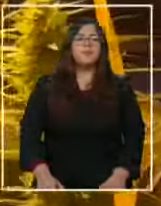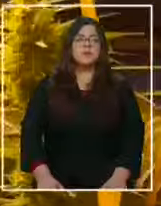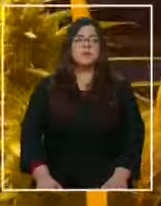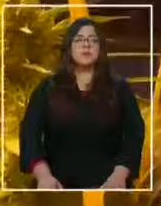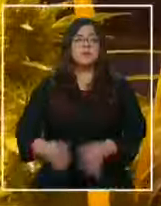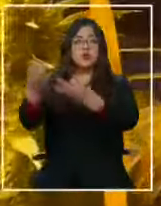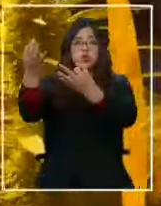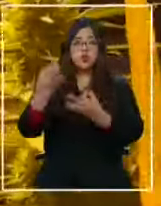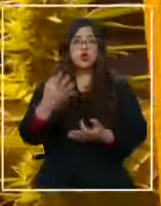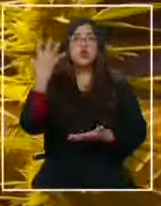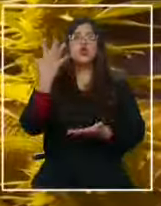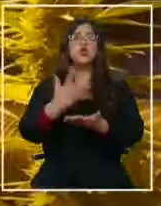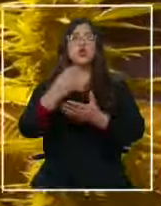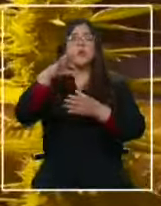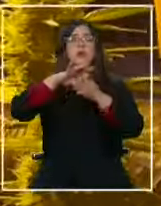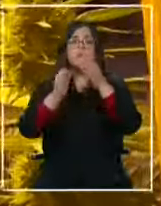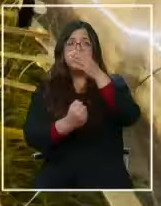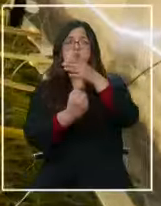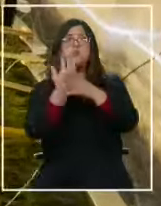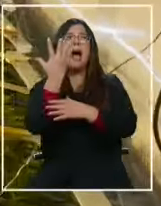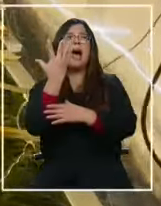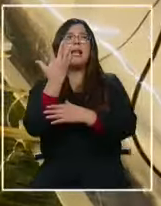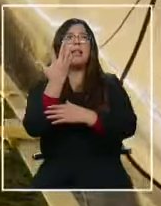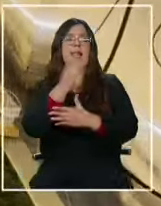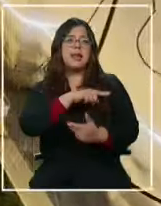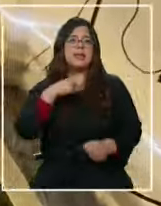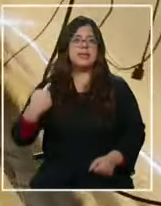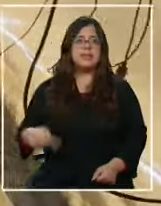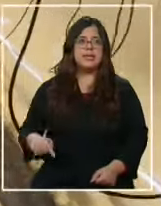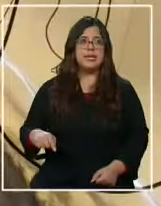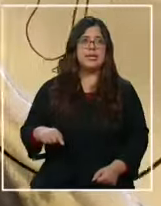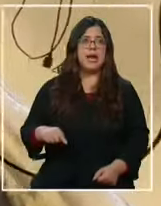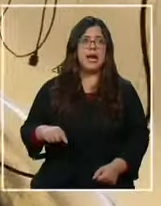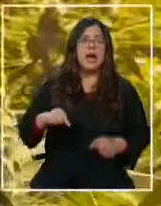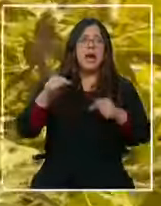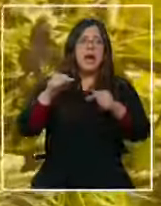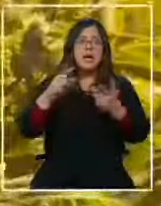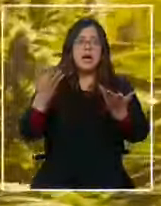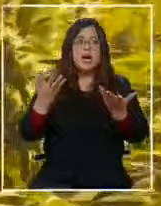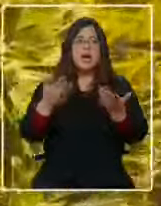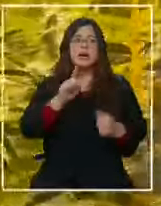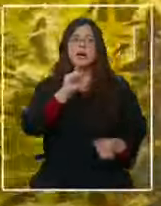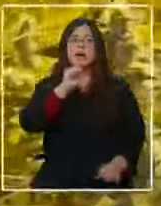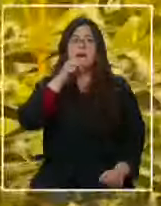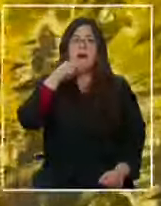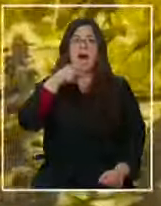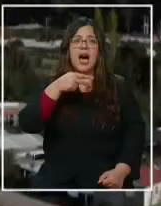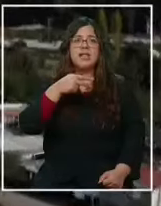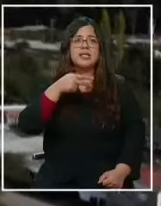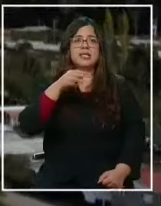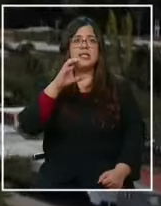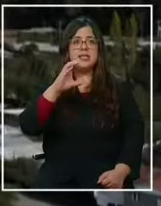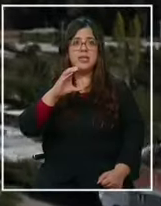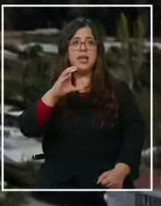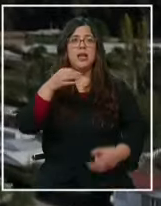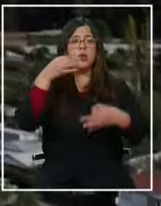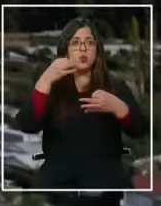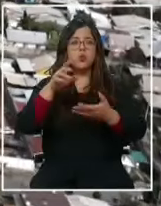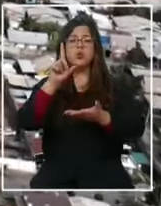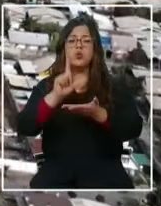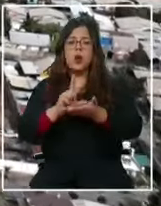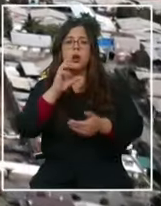En total, 5.000 plantas de origen asiático, con crecimiento limitado y alta concentración de THC, una operación para la que elegir un